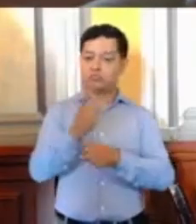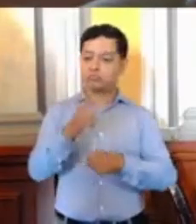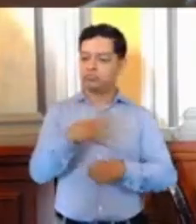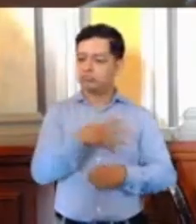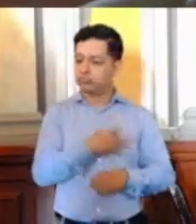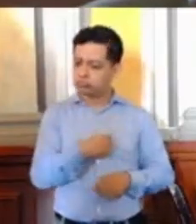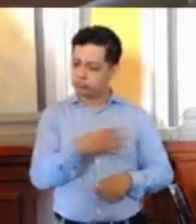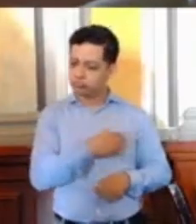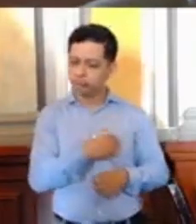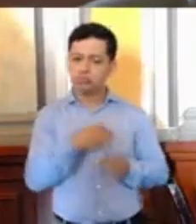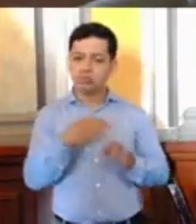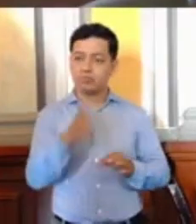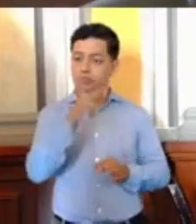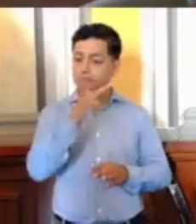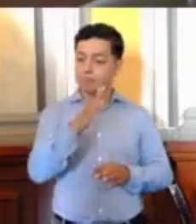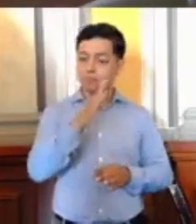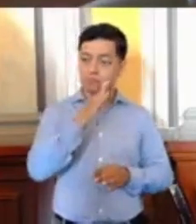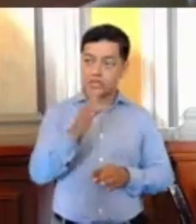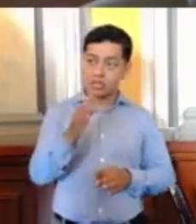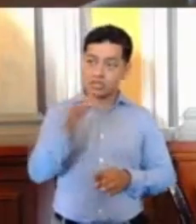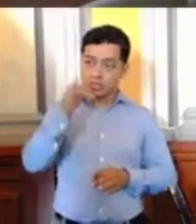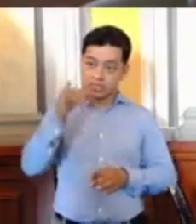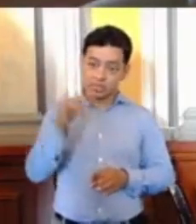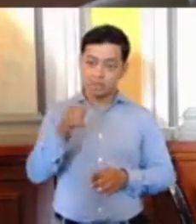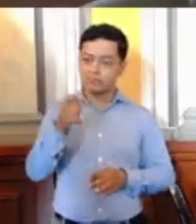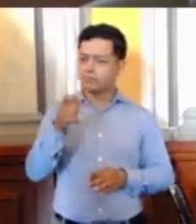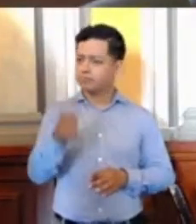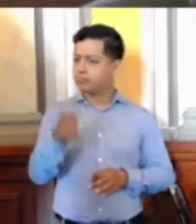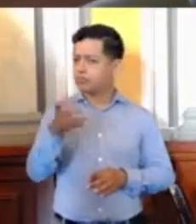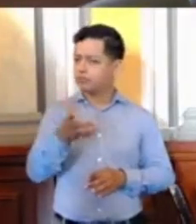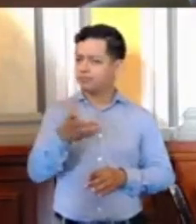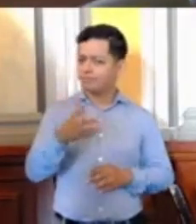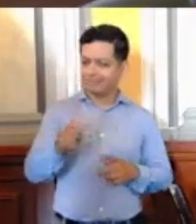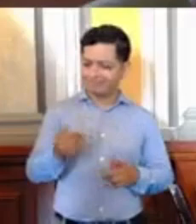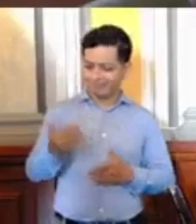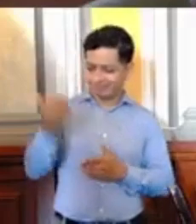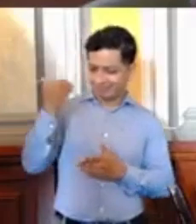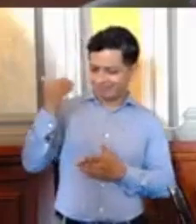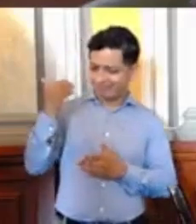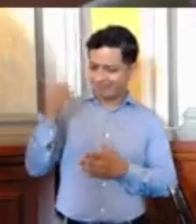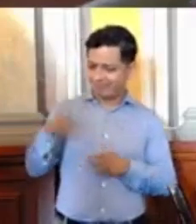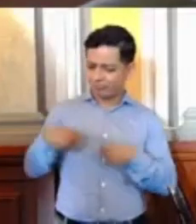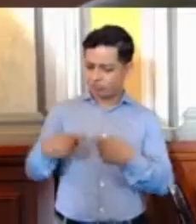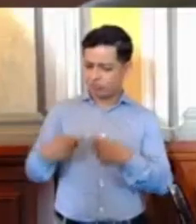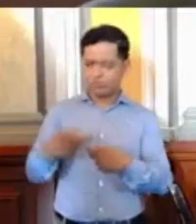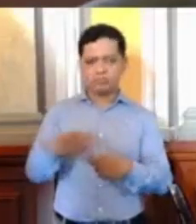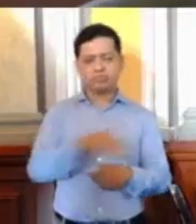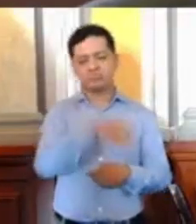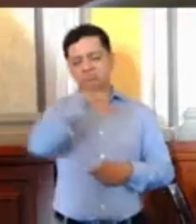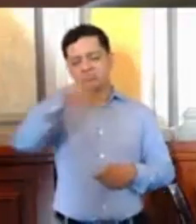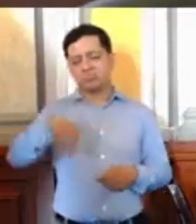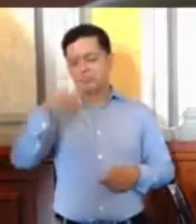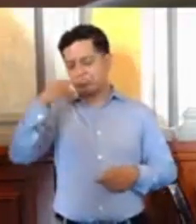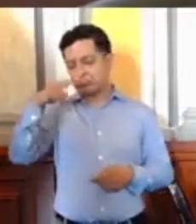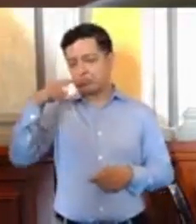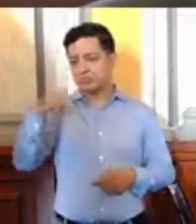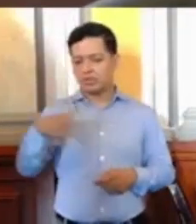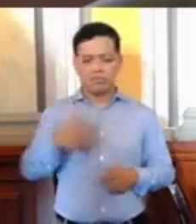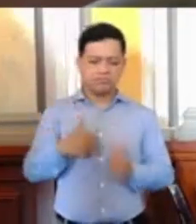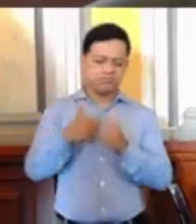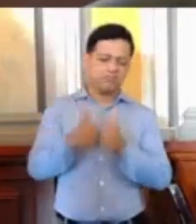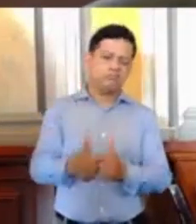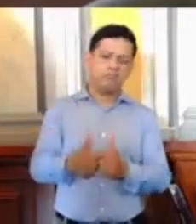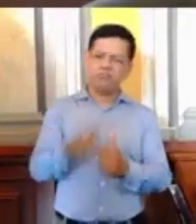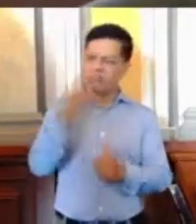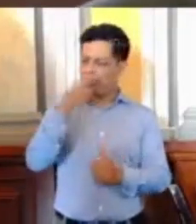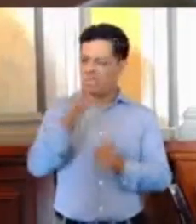hijos de padres italianos que en la generación pasada emigraron a México, aquí se